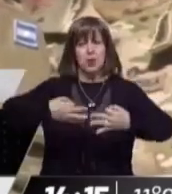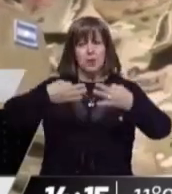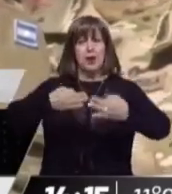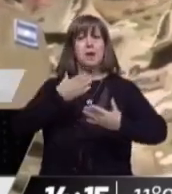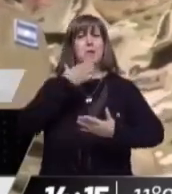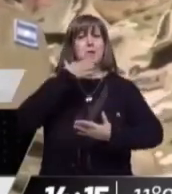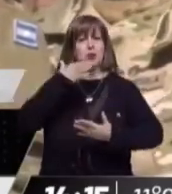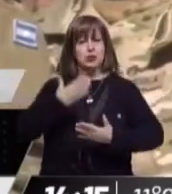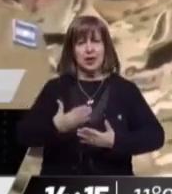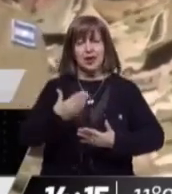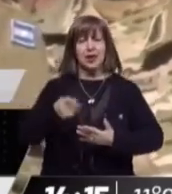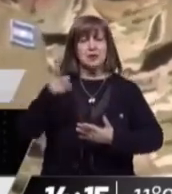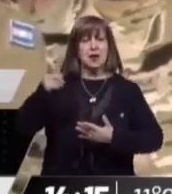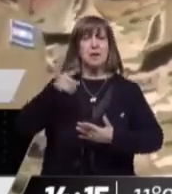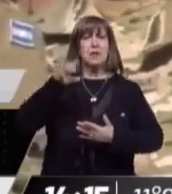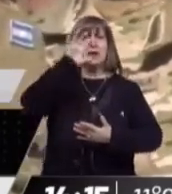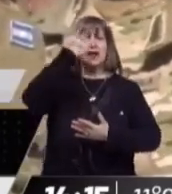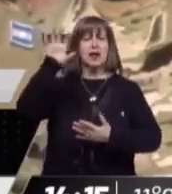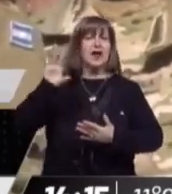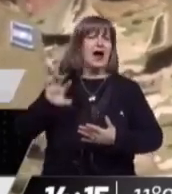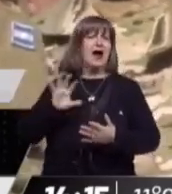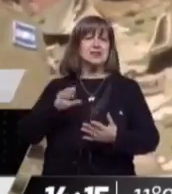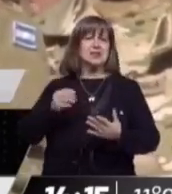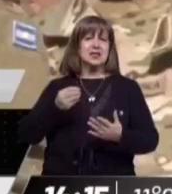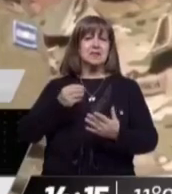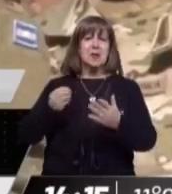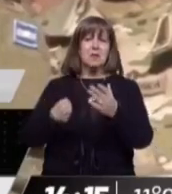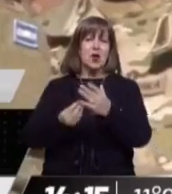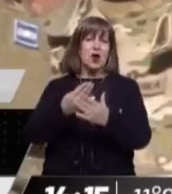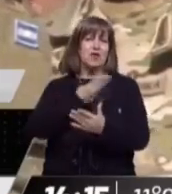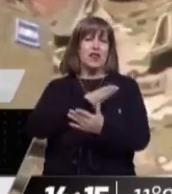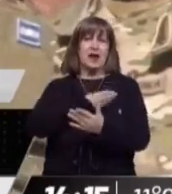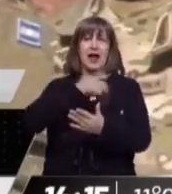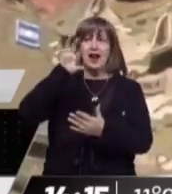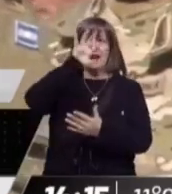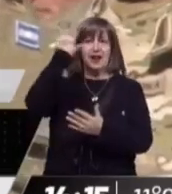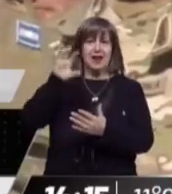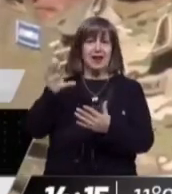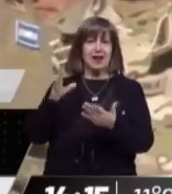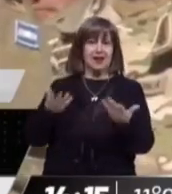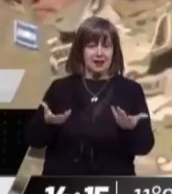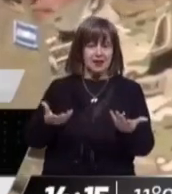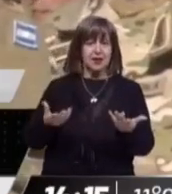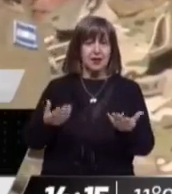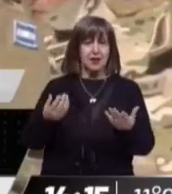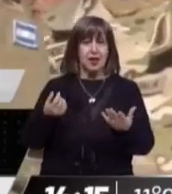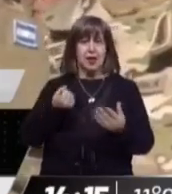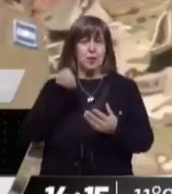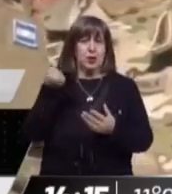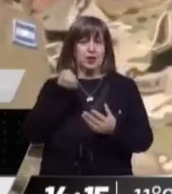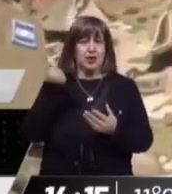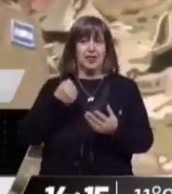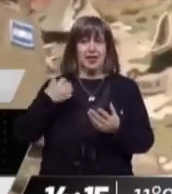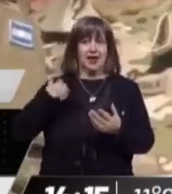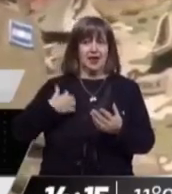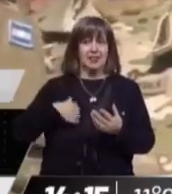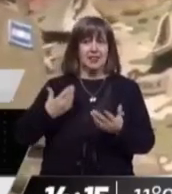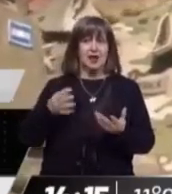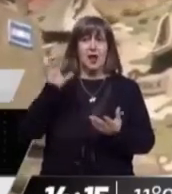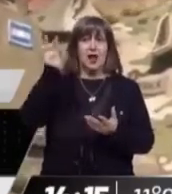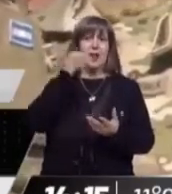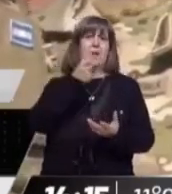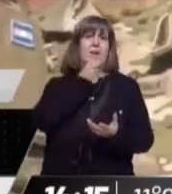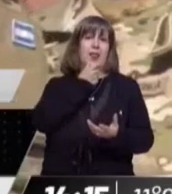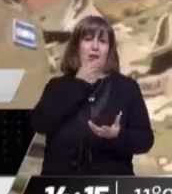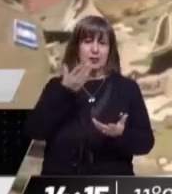en valor para el país federal que queremos tener como argentinos